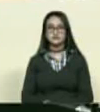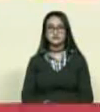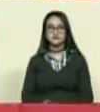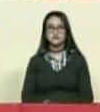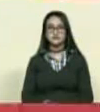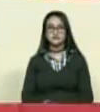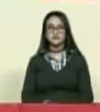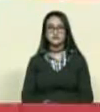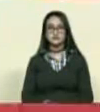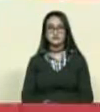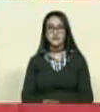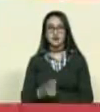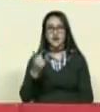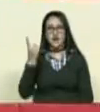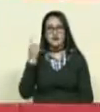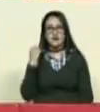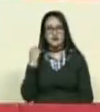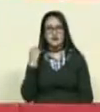Igualmente, ayer